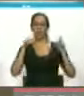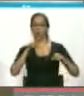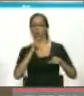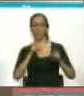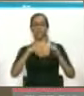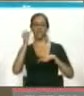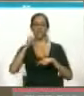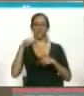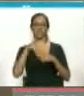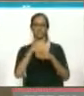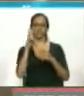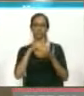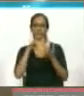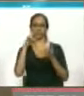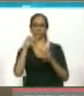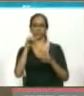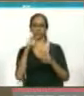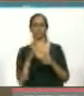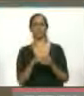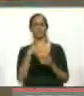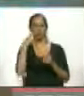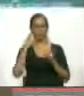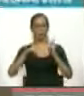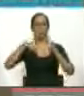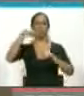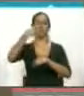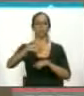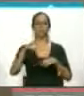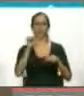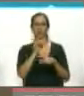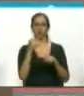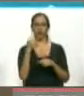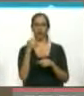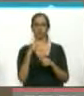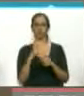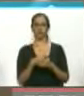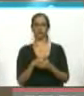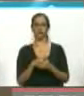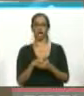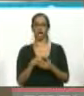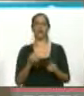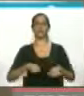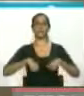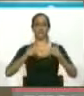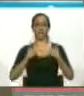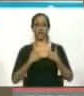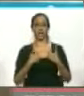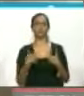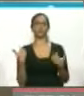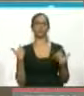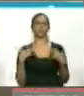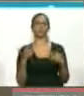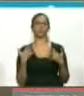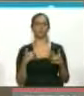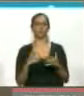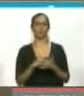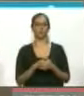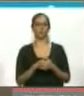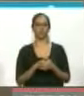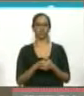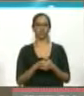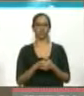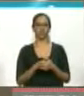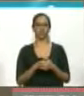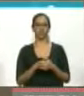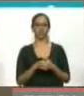lesionó 2020 el set acá bien nos vemos la otra semana sola 2 y 5 al día no tenemos todavía una cooperativa